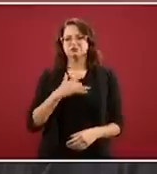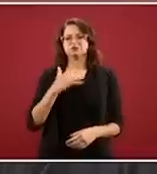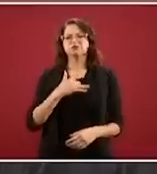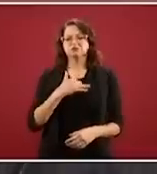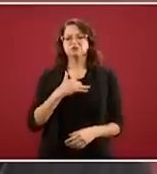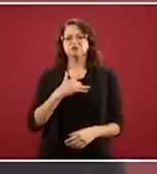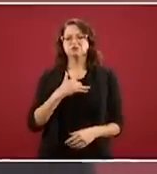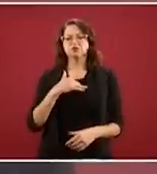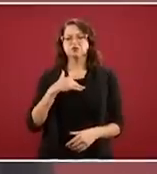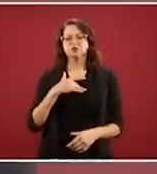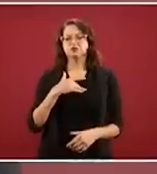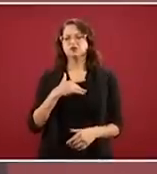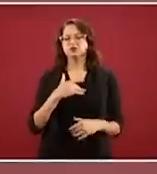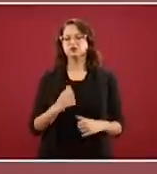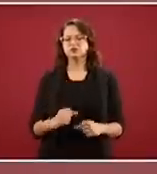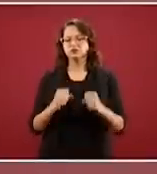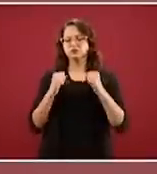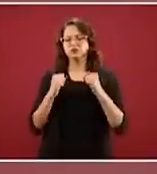poder